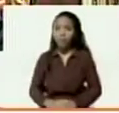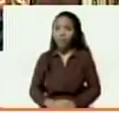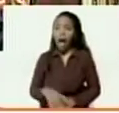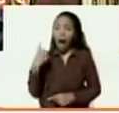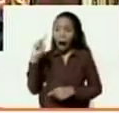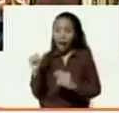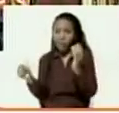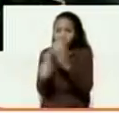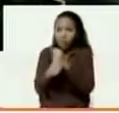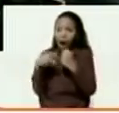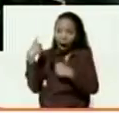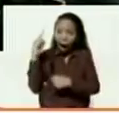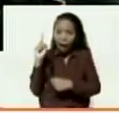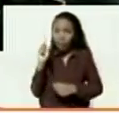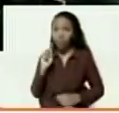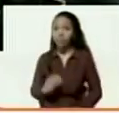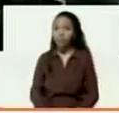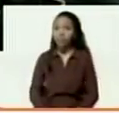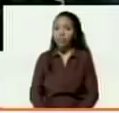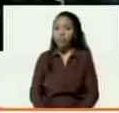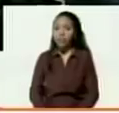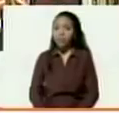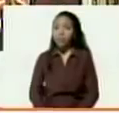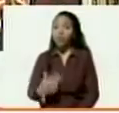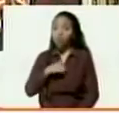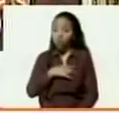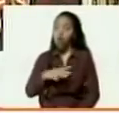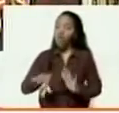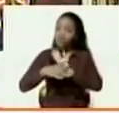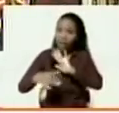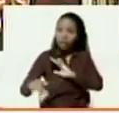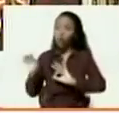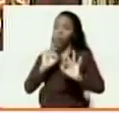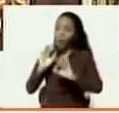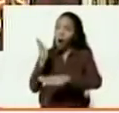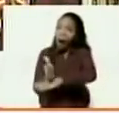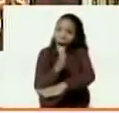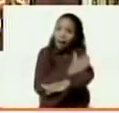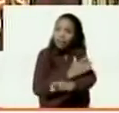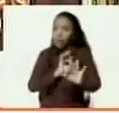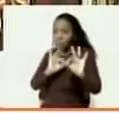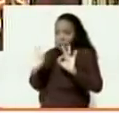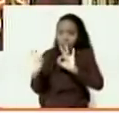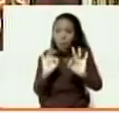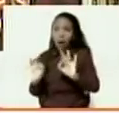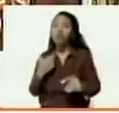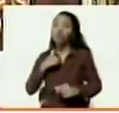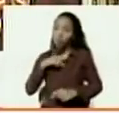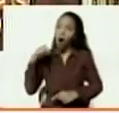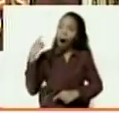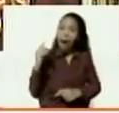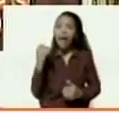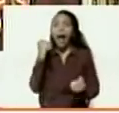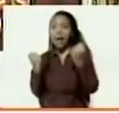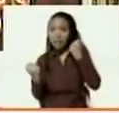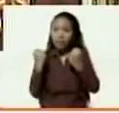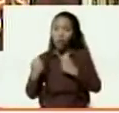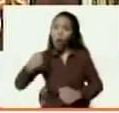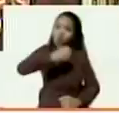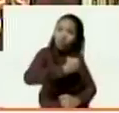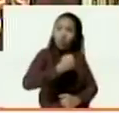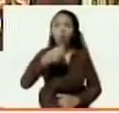comprobado. Y nosotros tenemos derecho a prepararnos. Por eso tenemos el ejercicio Escudo